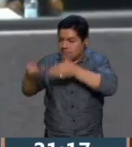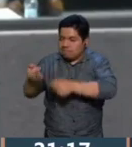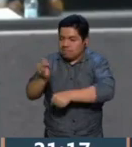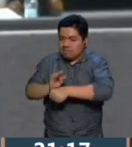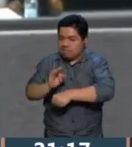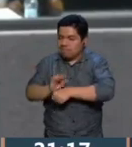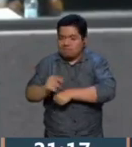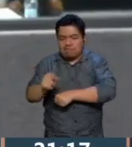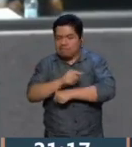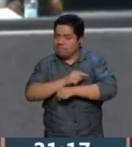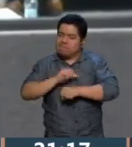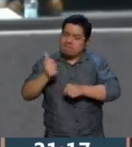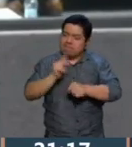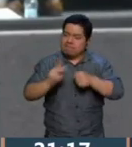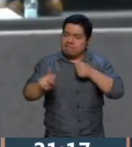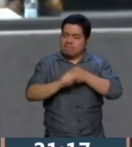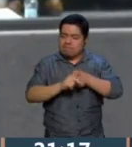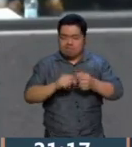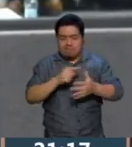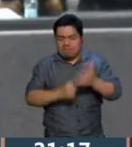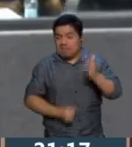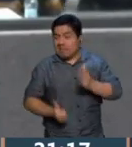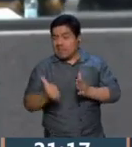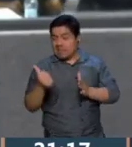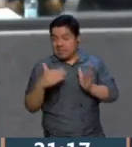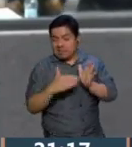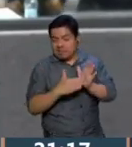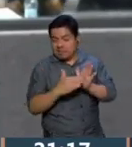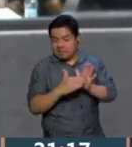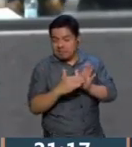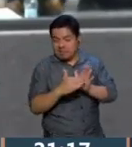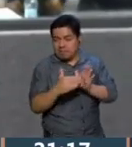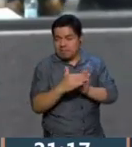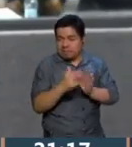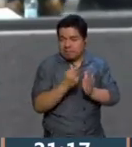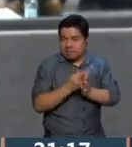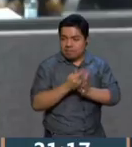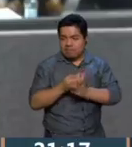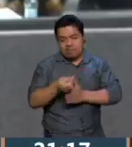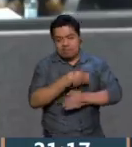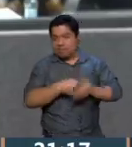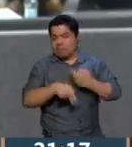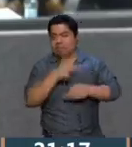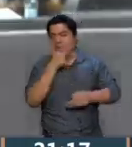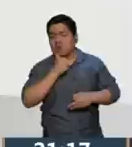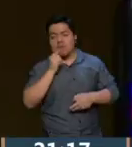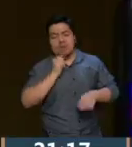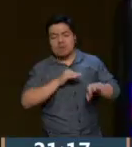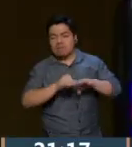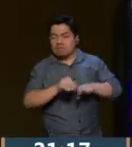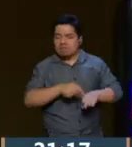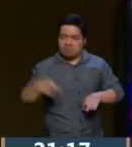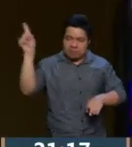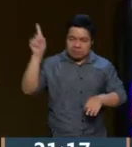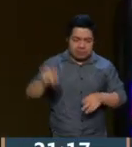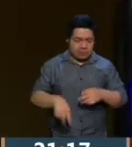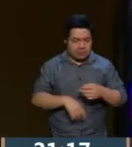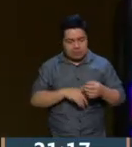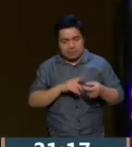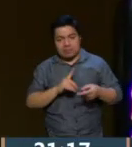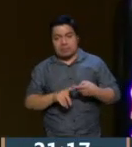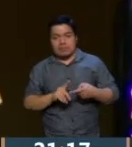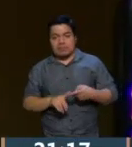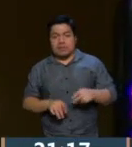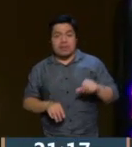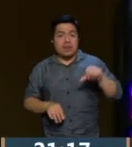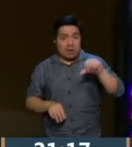banca extranjera que tiene 6 billones de pesos del ahorro de las trabajadoras y trabajadores. Hoy es